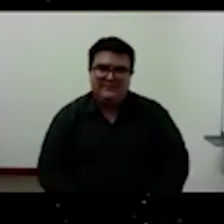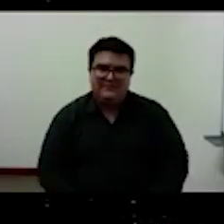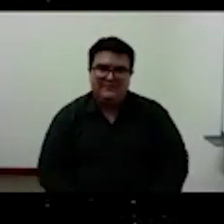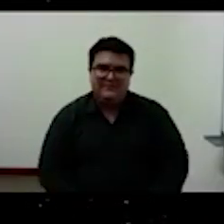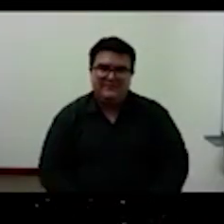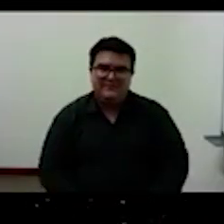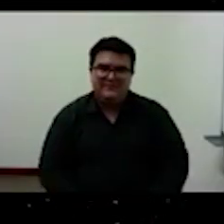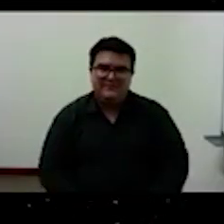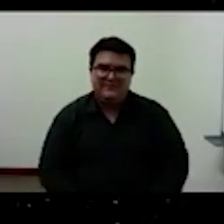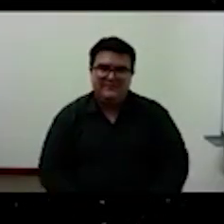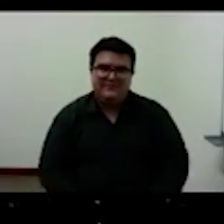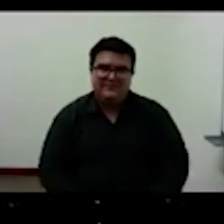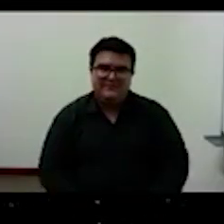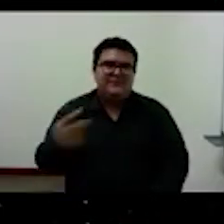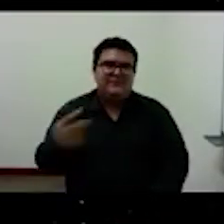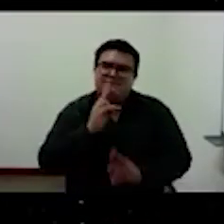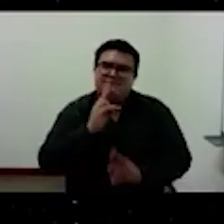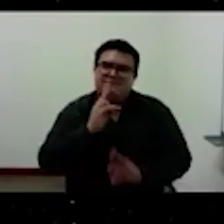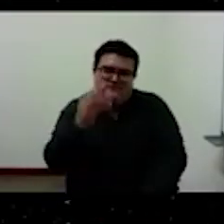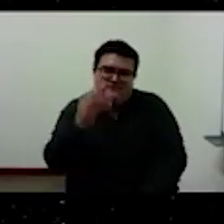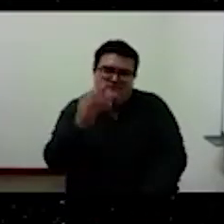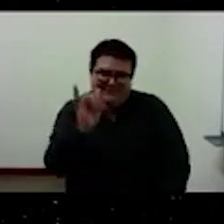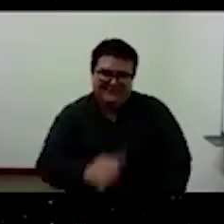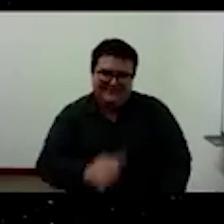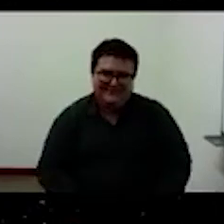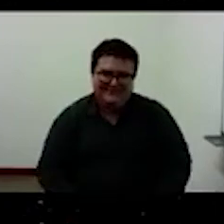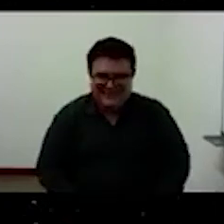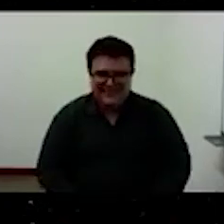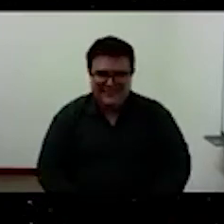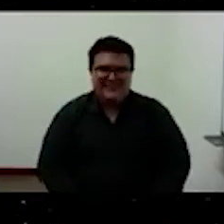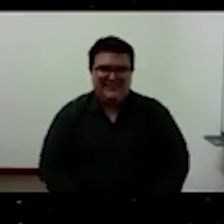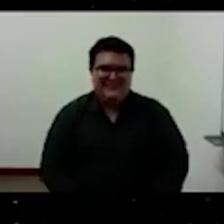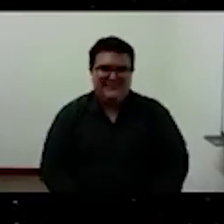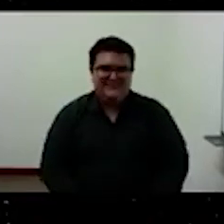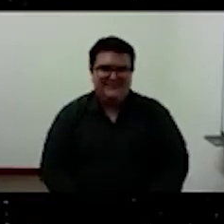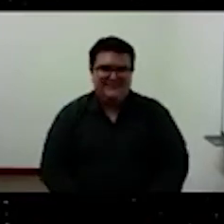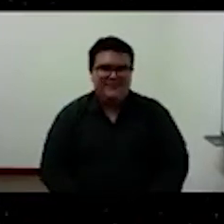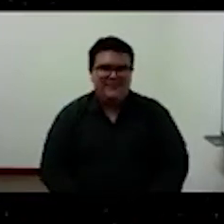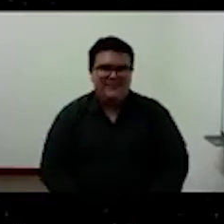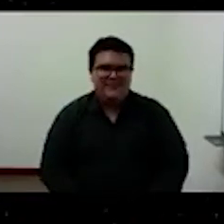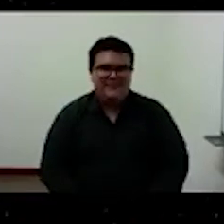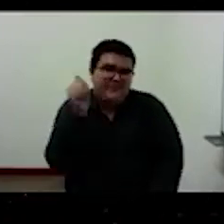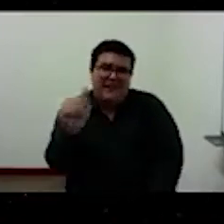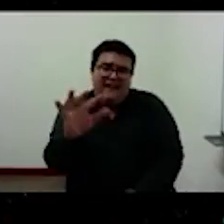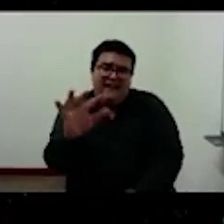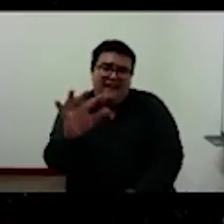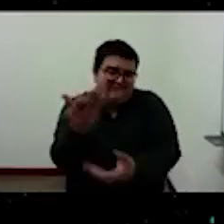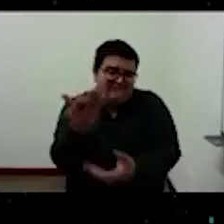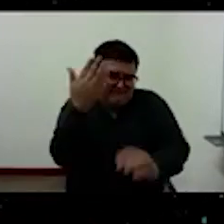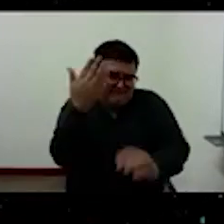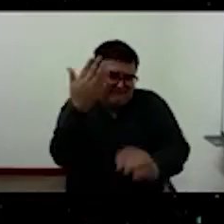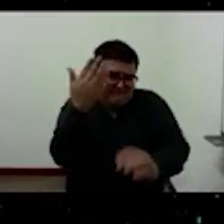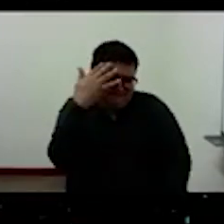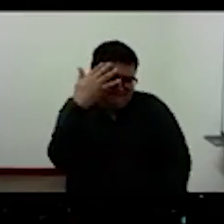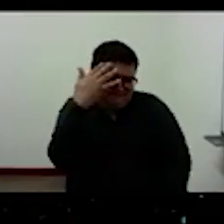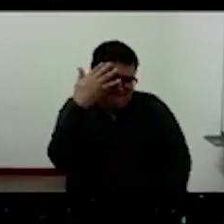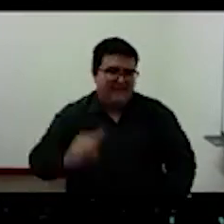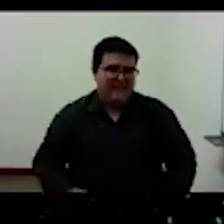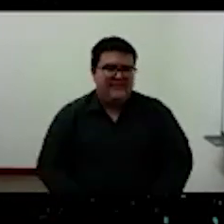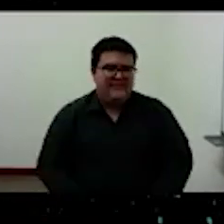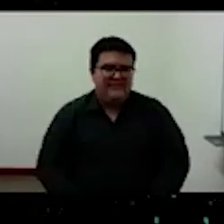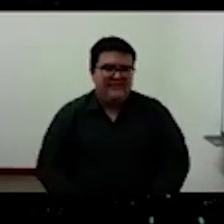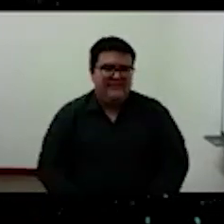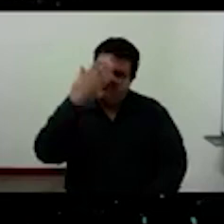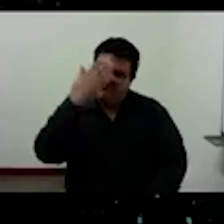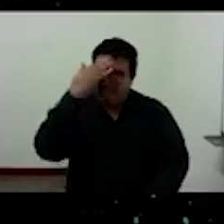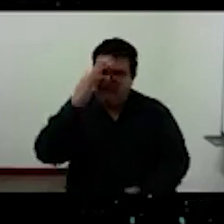de la cual ya sabe la respuesta. Pues porque es artista. Y es a través del arte